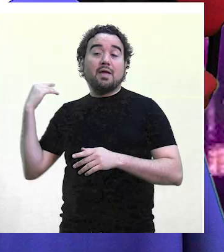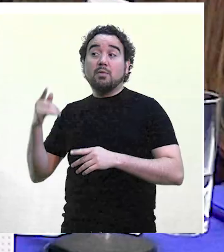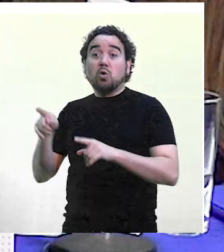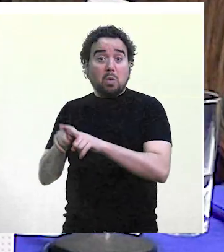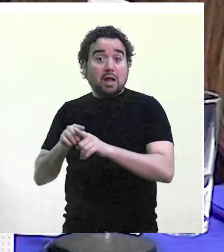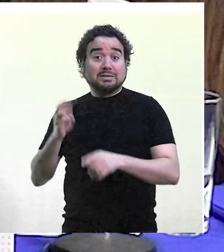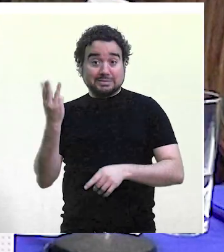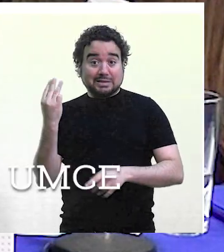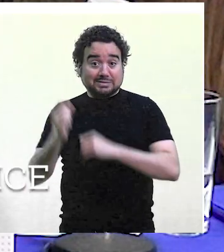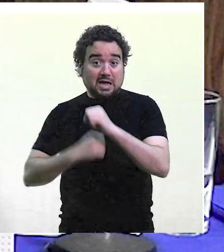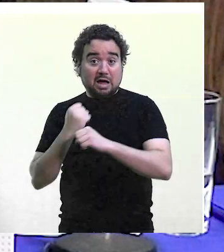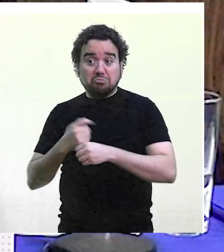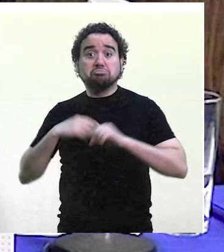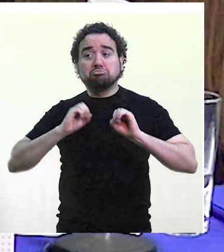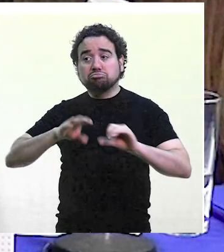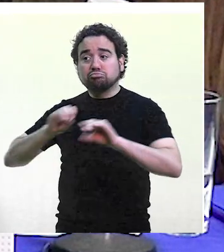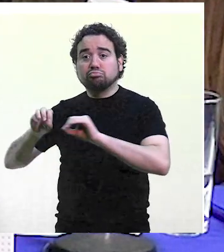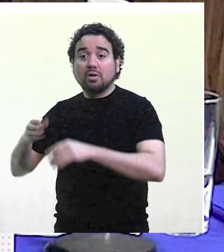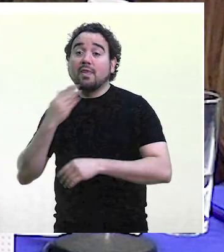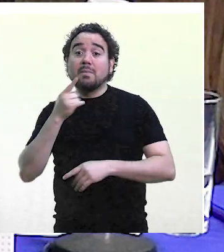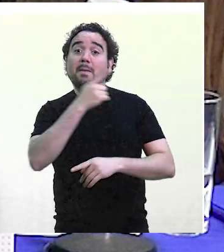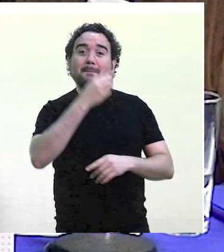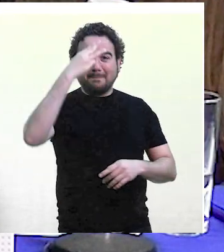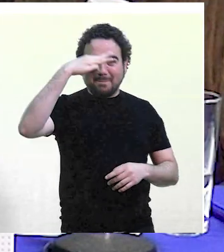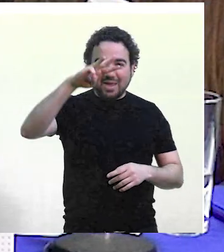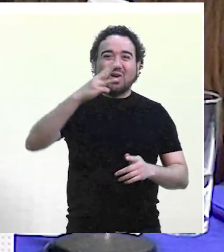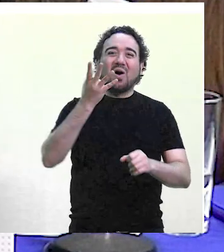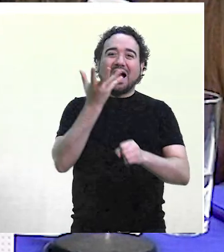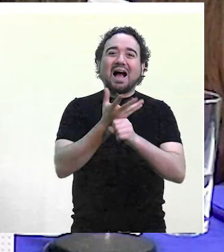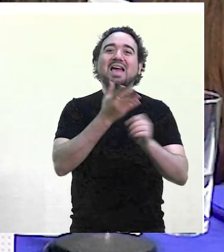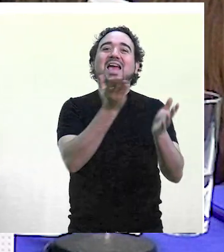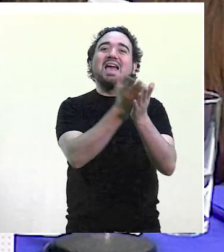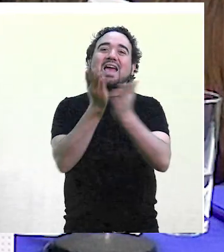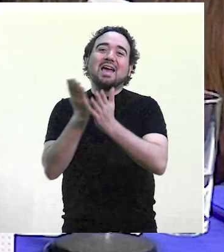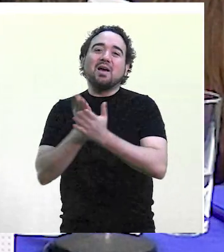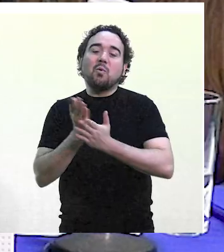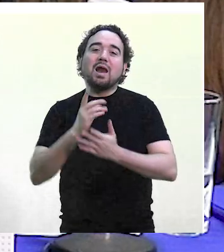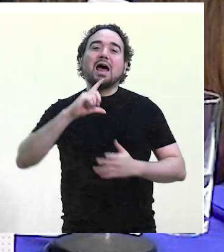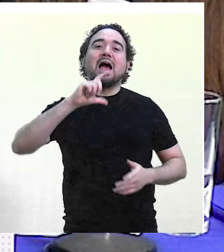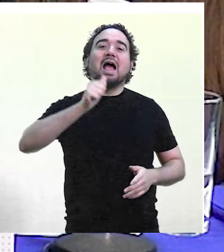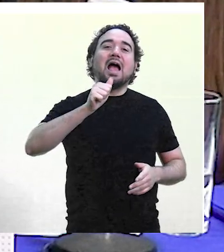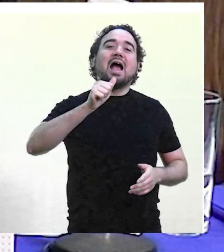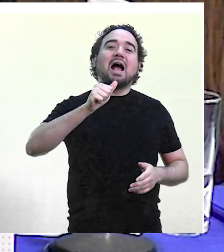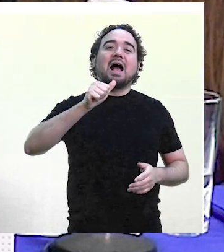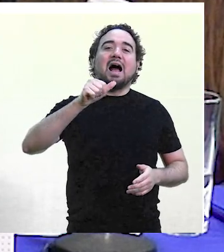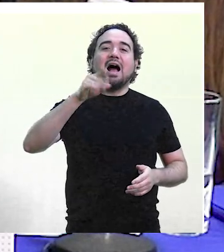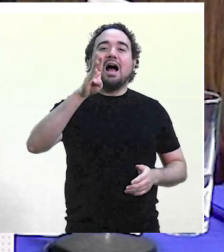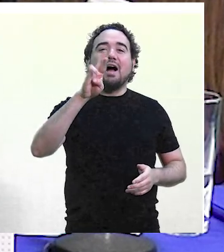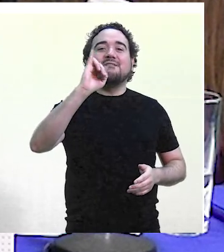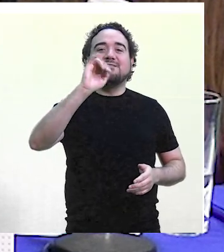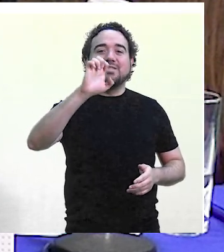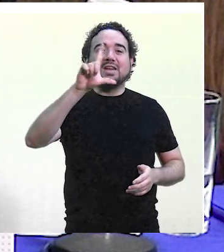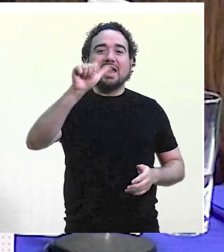13 años. Claro, además que yo creo que debemos reconocer, en México hay una escuela que se llama Gabriela Mistral en cada ciudad. Sí. O sea, el Tata Lázaro